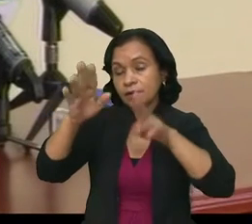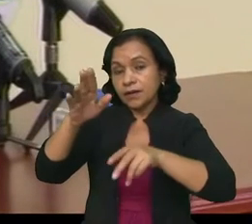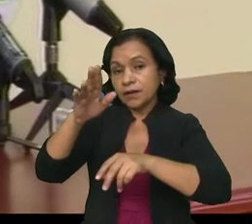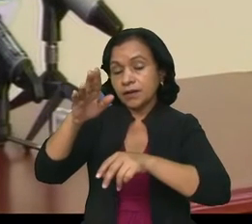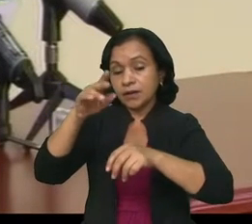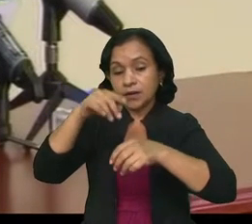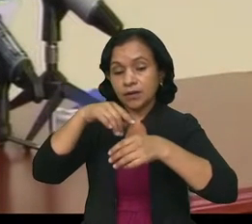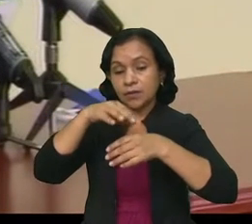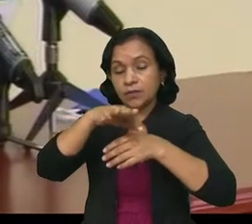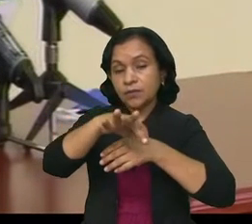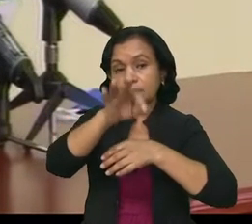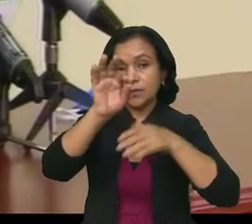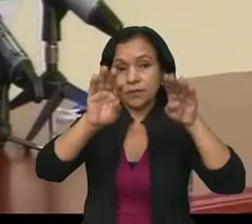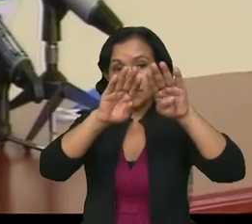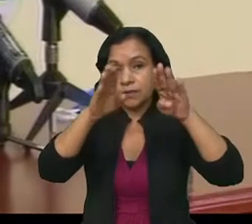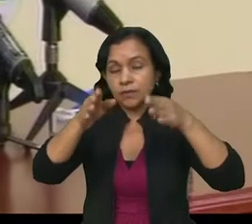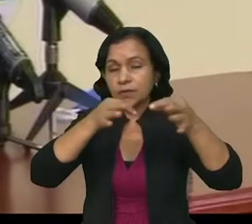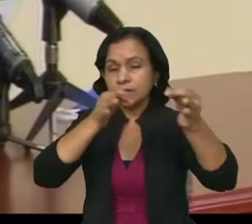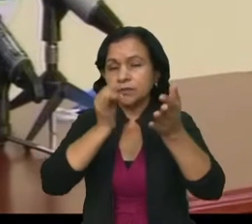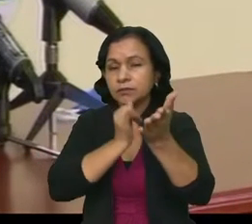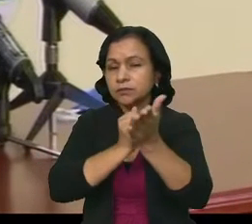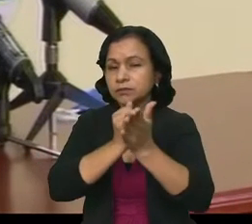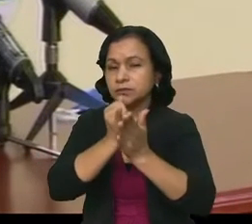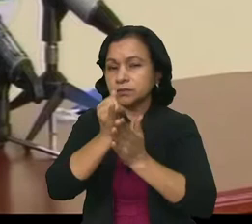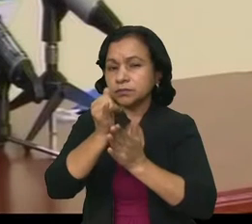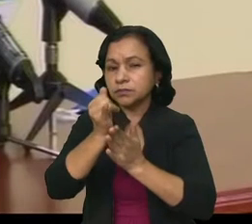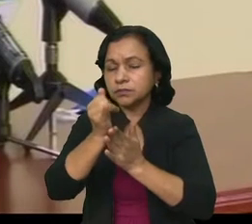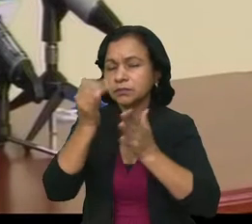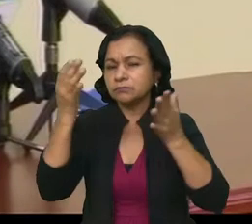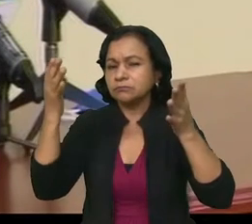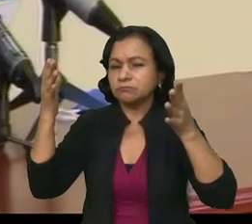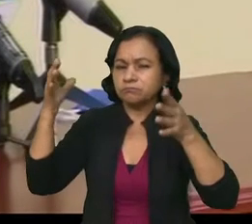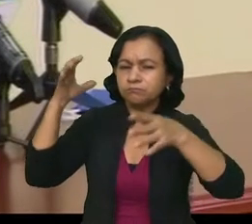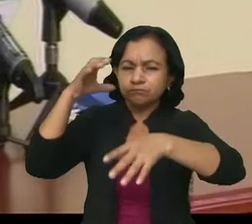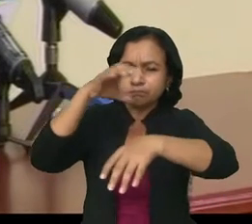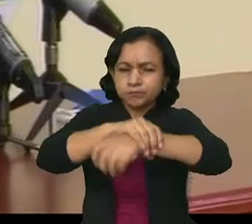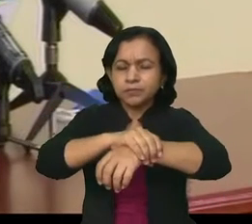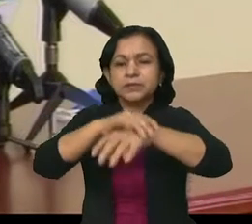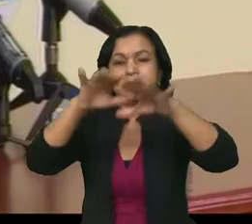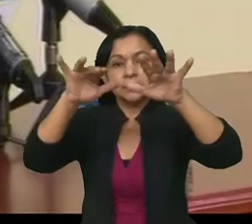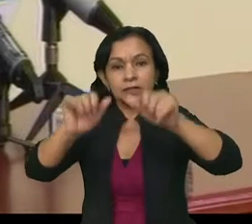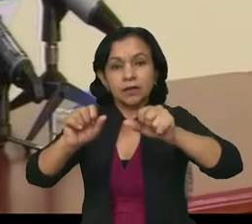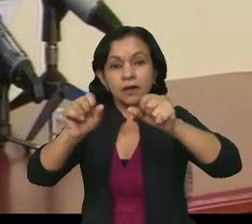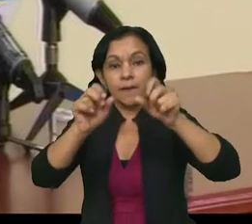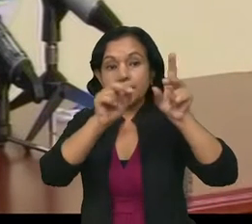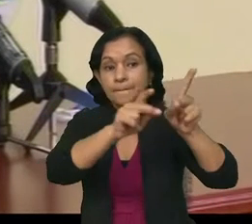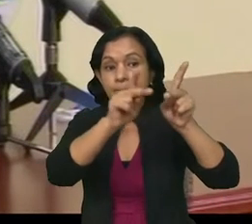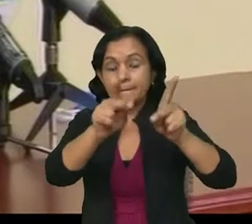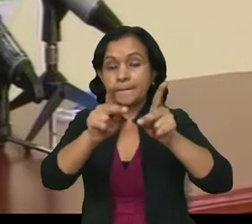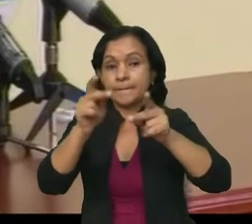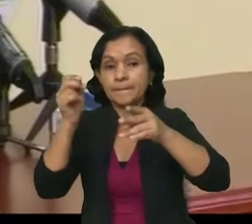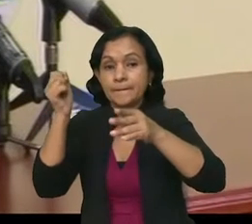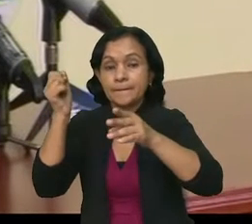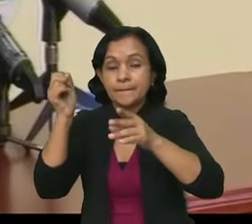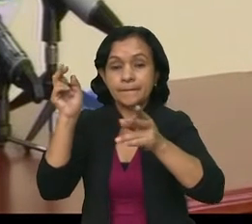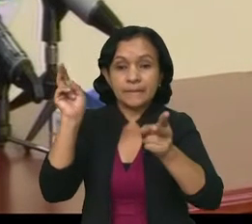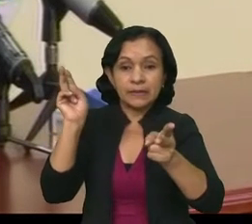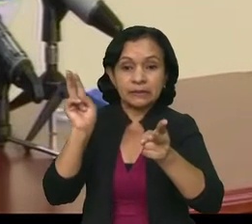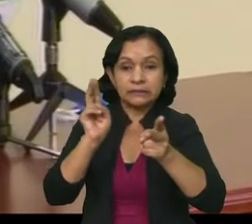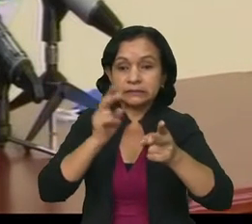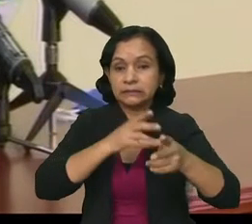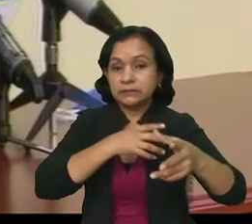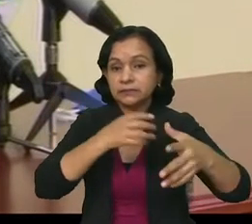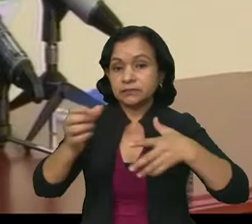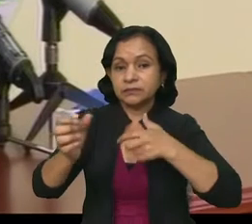presentar los resultados de investigaciones y captura de delincuentes autores de los delitos de violación y homicidio